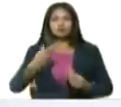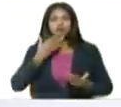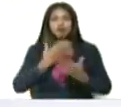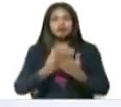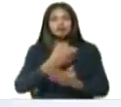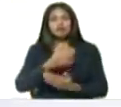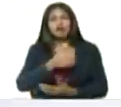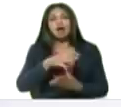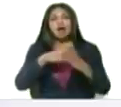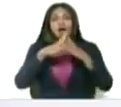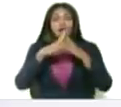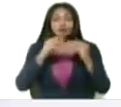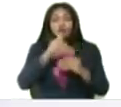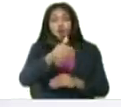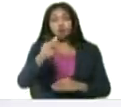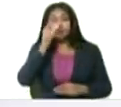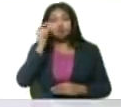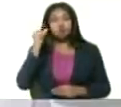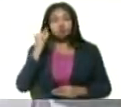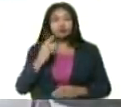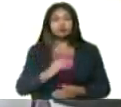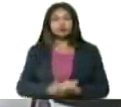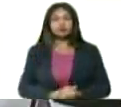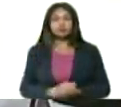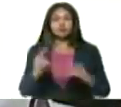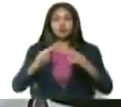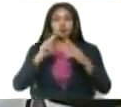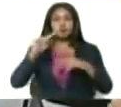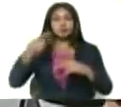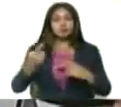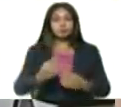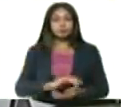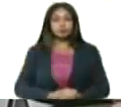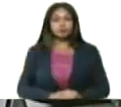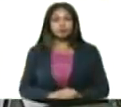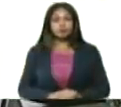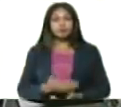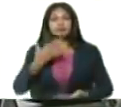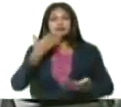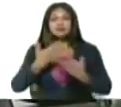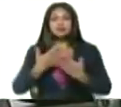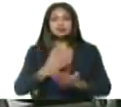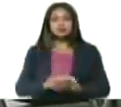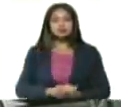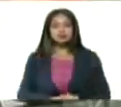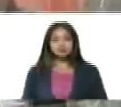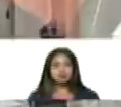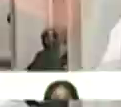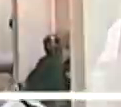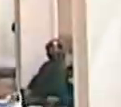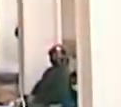todas y a todos. Nos vemos pronto. Gracias.